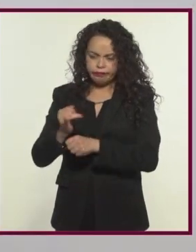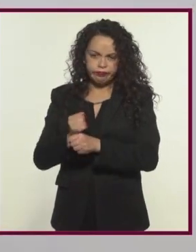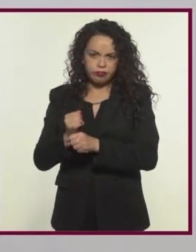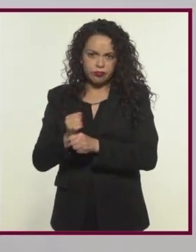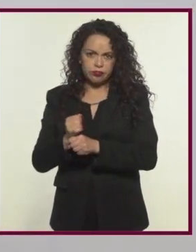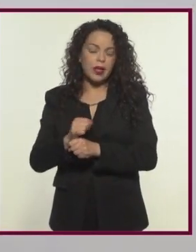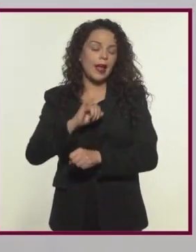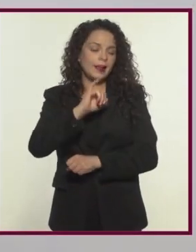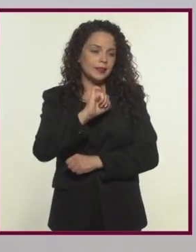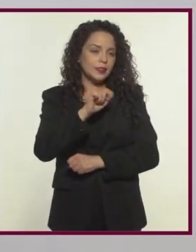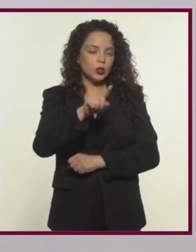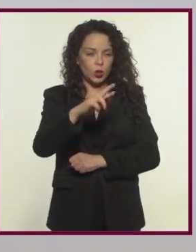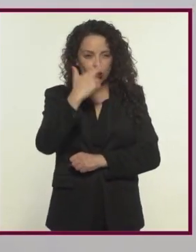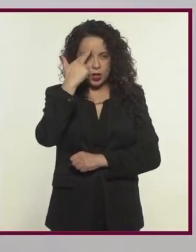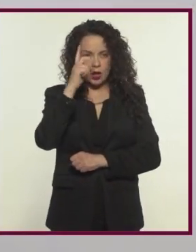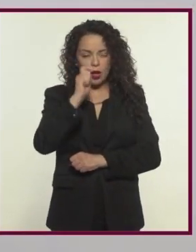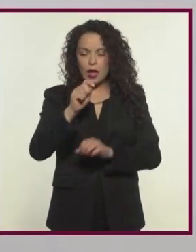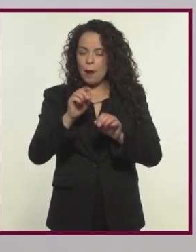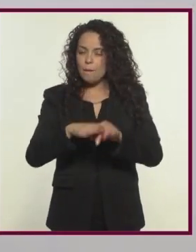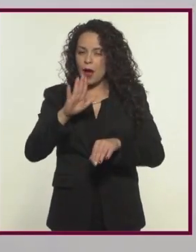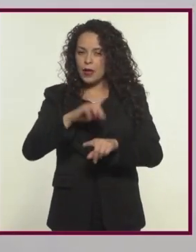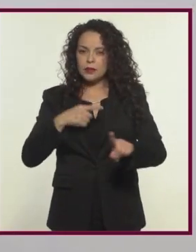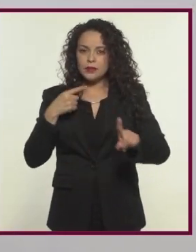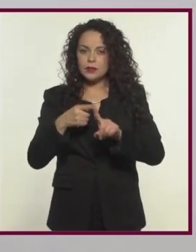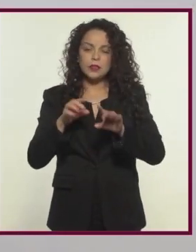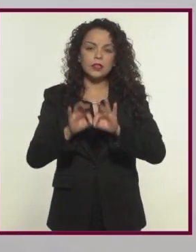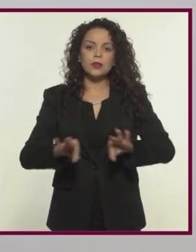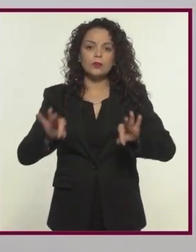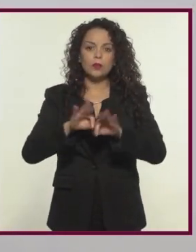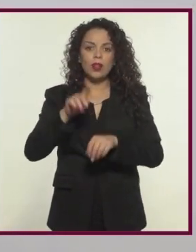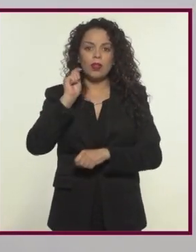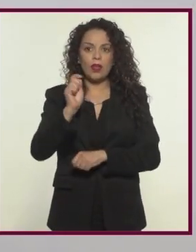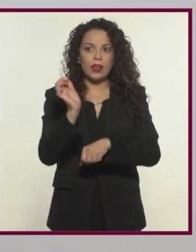Sí. ¿Te acuerdas cuáles eran los puntos principales del